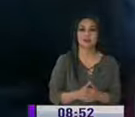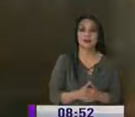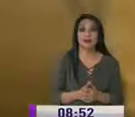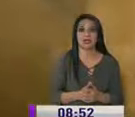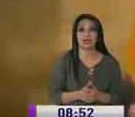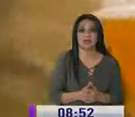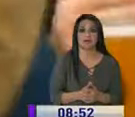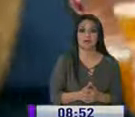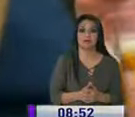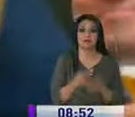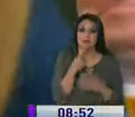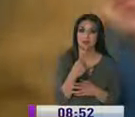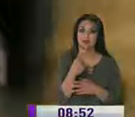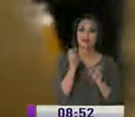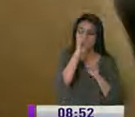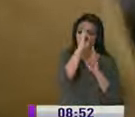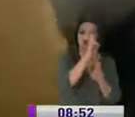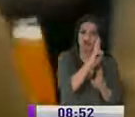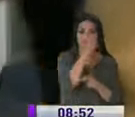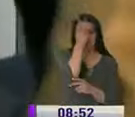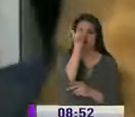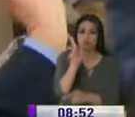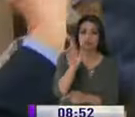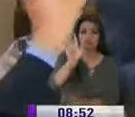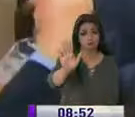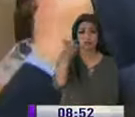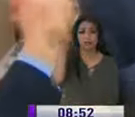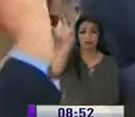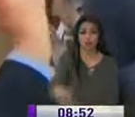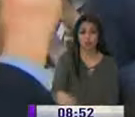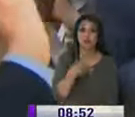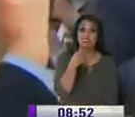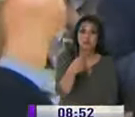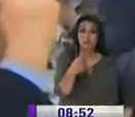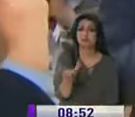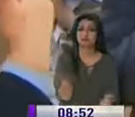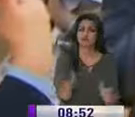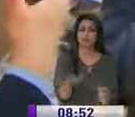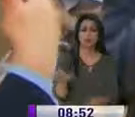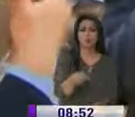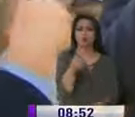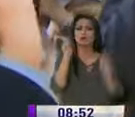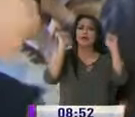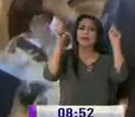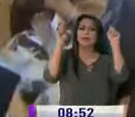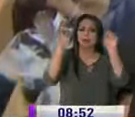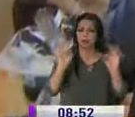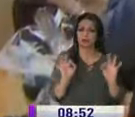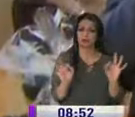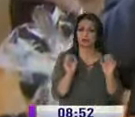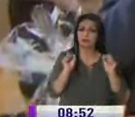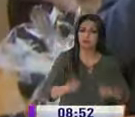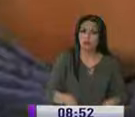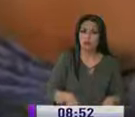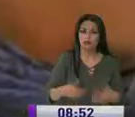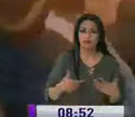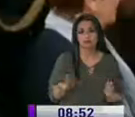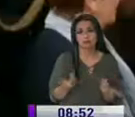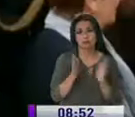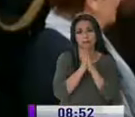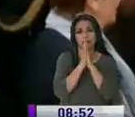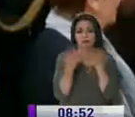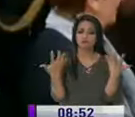Es momento de revisar las noticias internacionales. En Perú, las calles de Lima y Cusco se llenaron de manifestantes que una vez más exigen que se